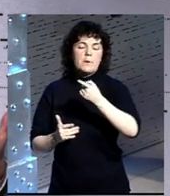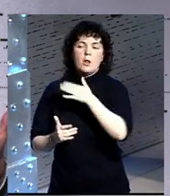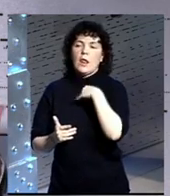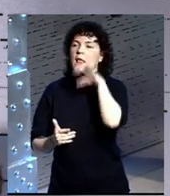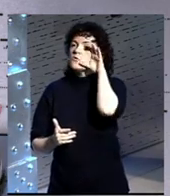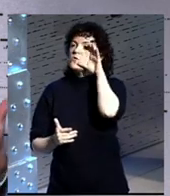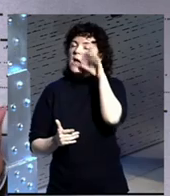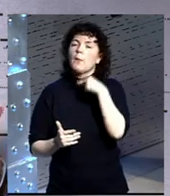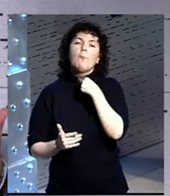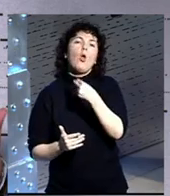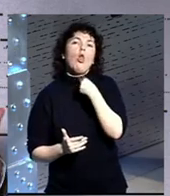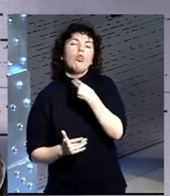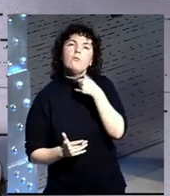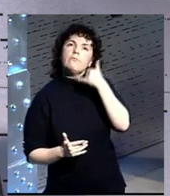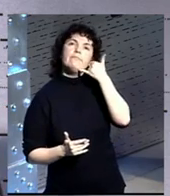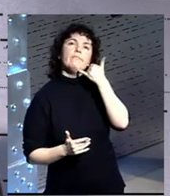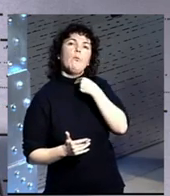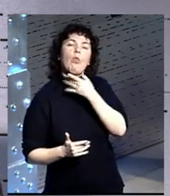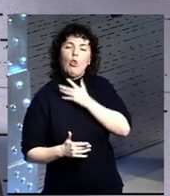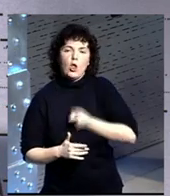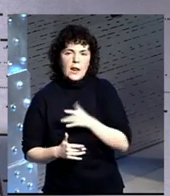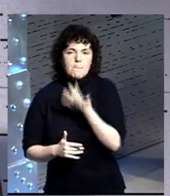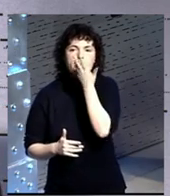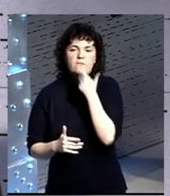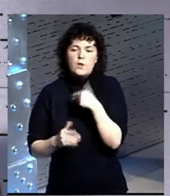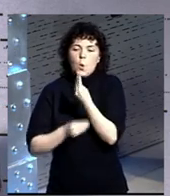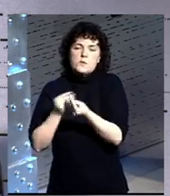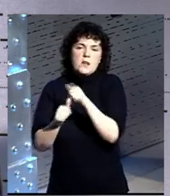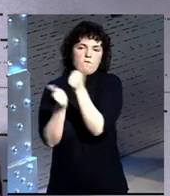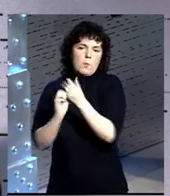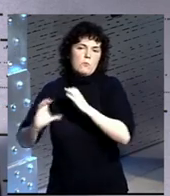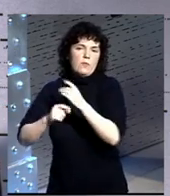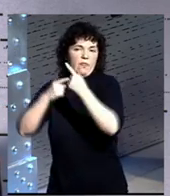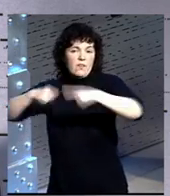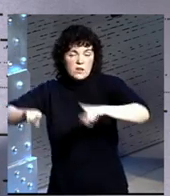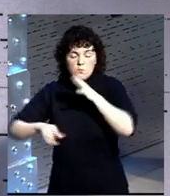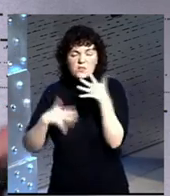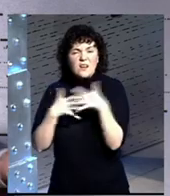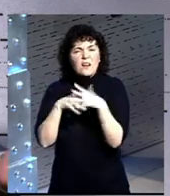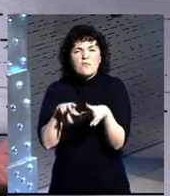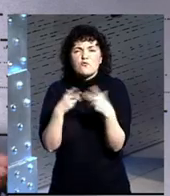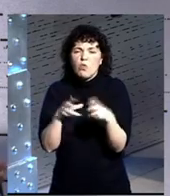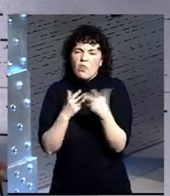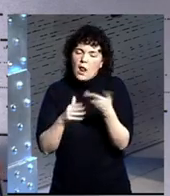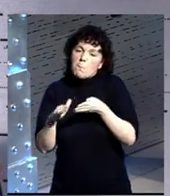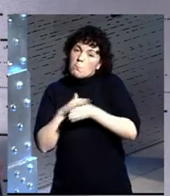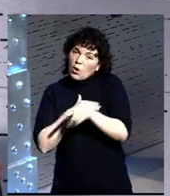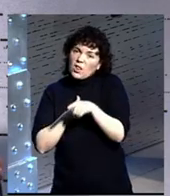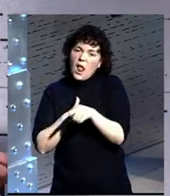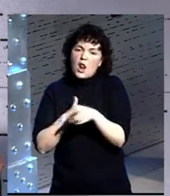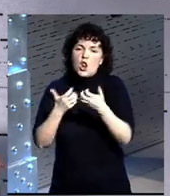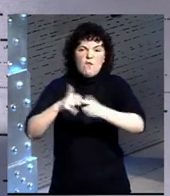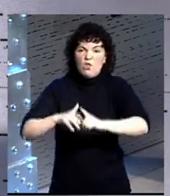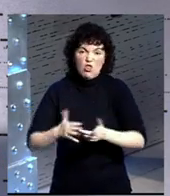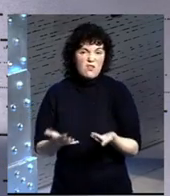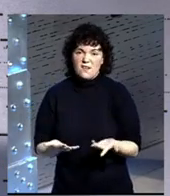la voz de nadie, igual prefiere utilizar otras maneras de contactar. Por eso las redes sociales en portales como este no